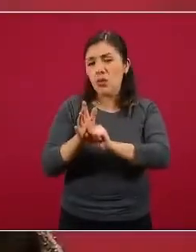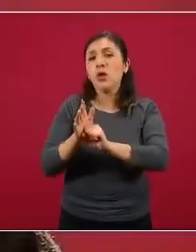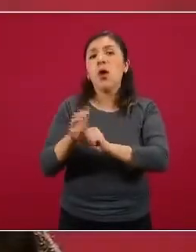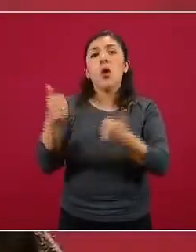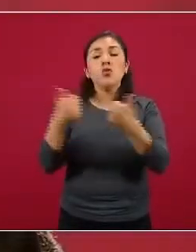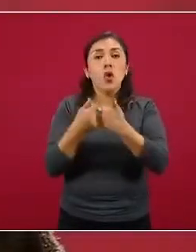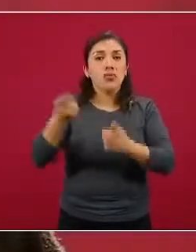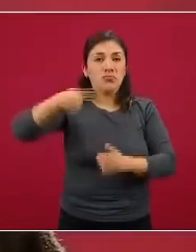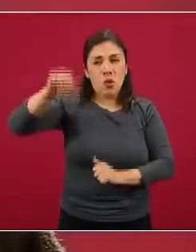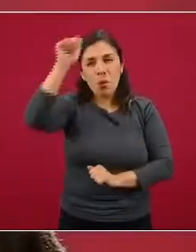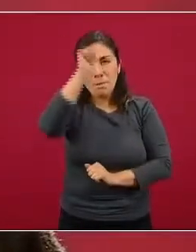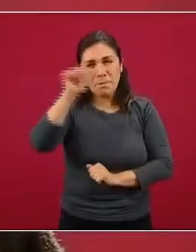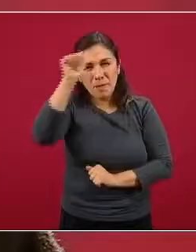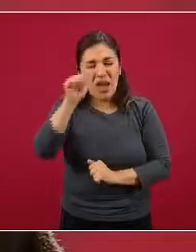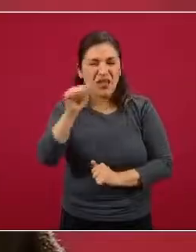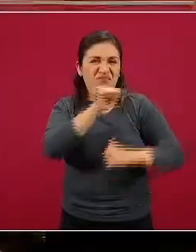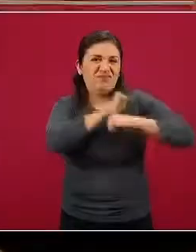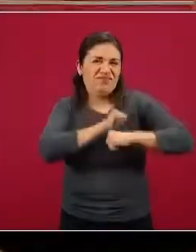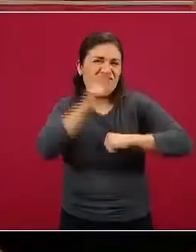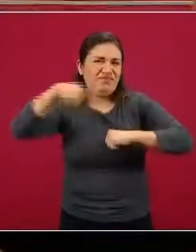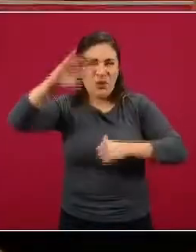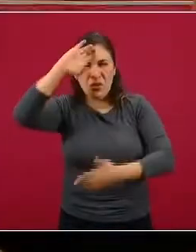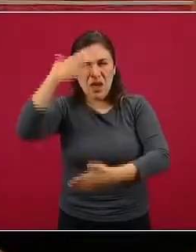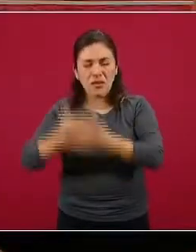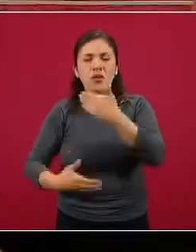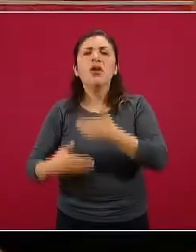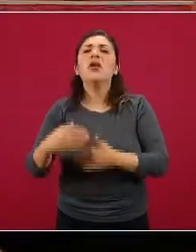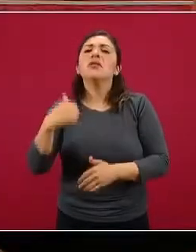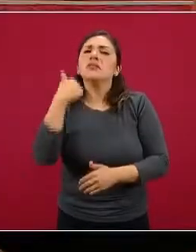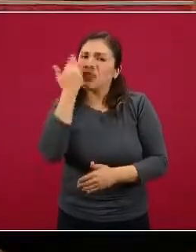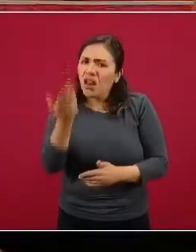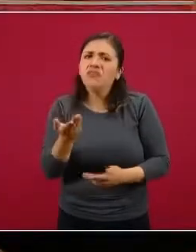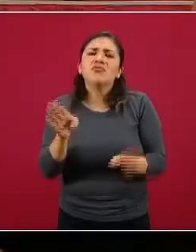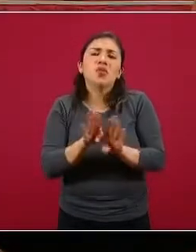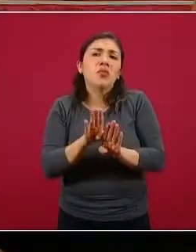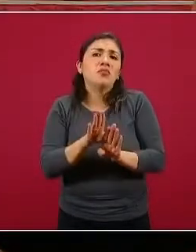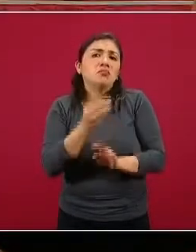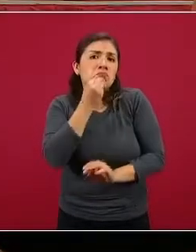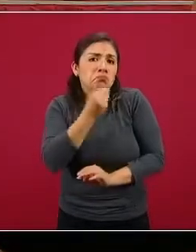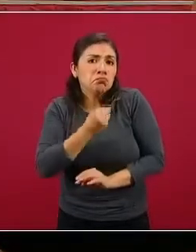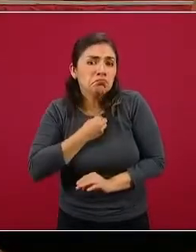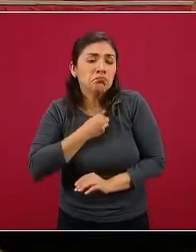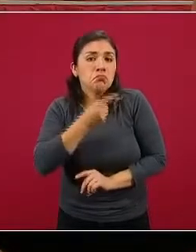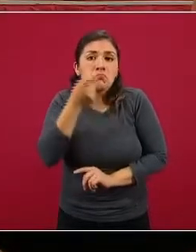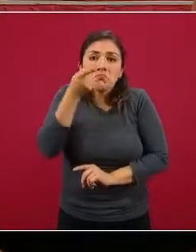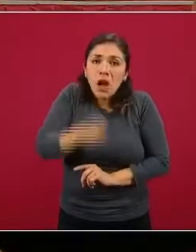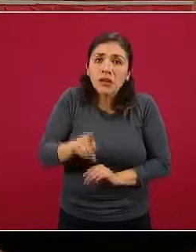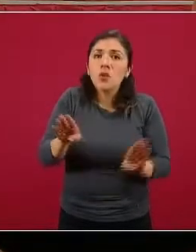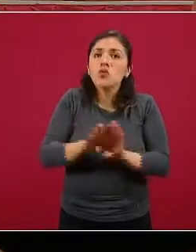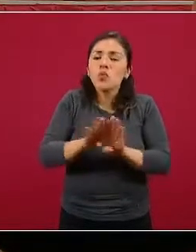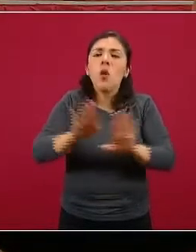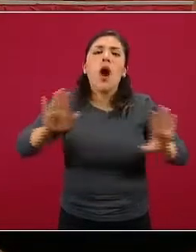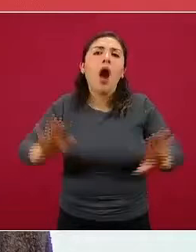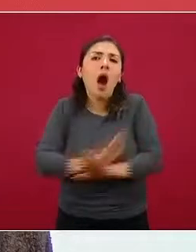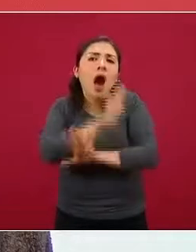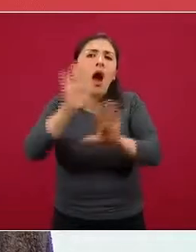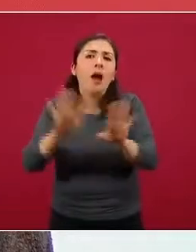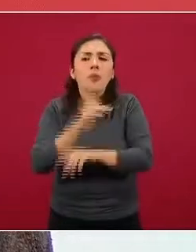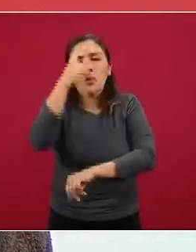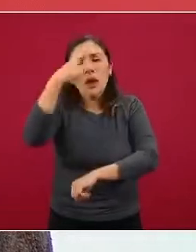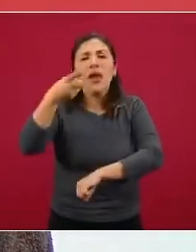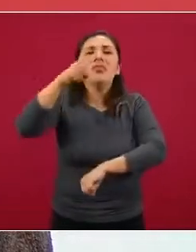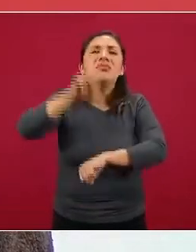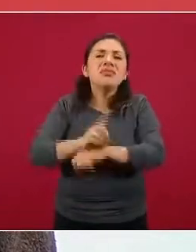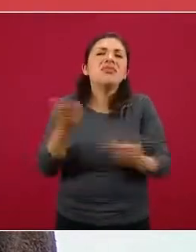parte de la jerarquía católica de acoplar sus rituales, sus